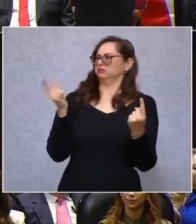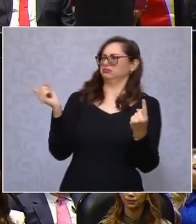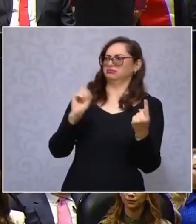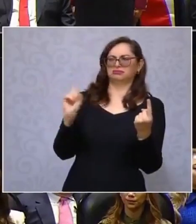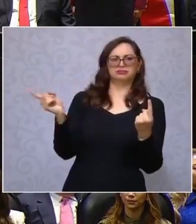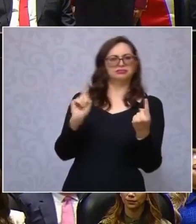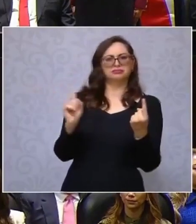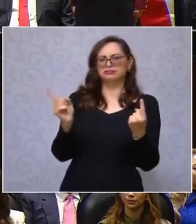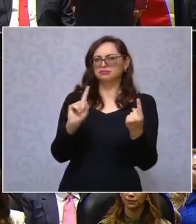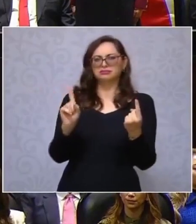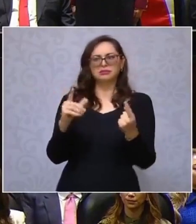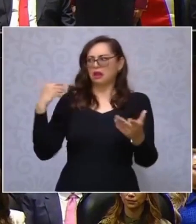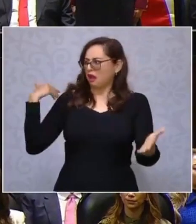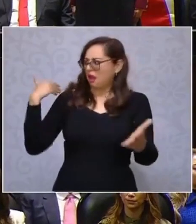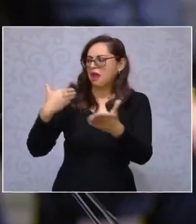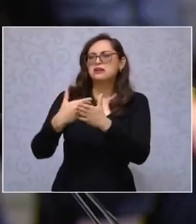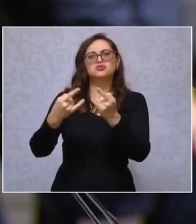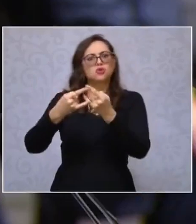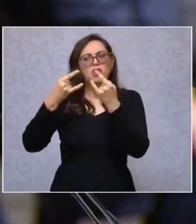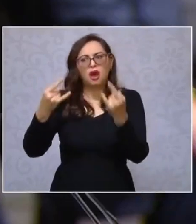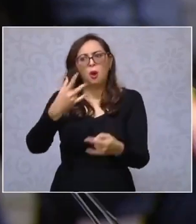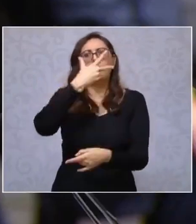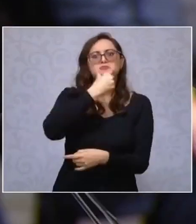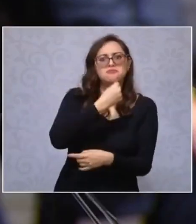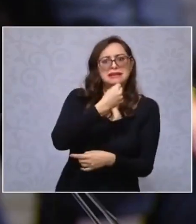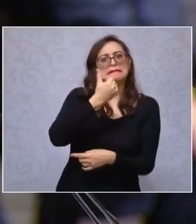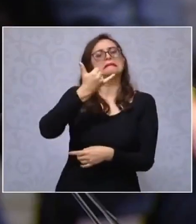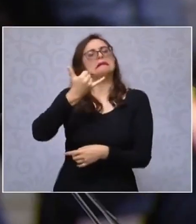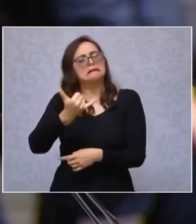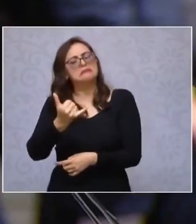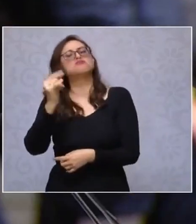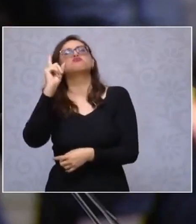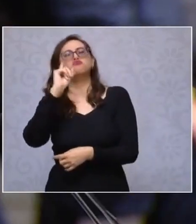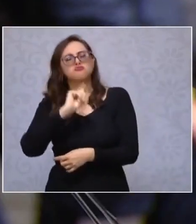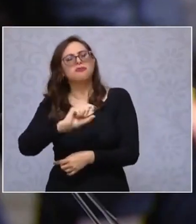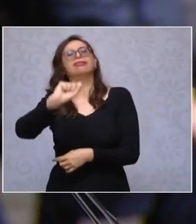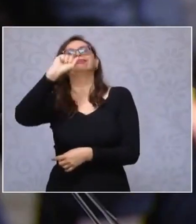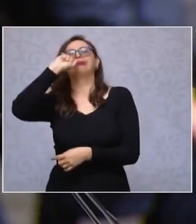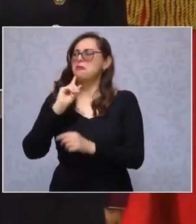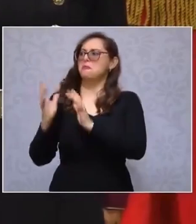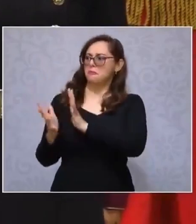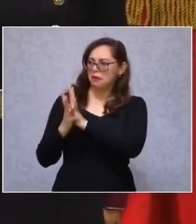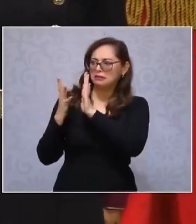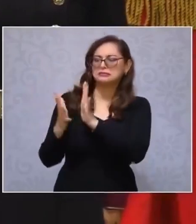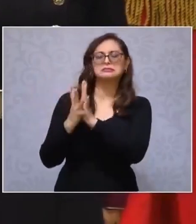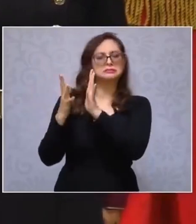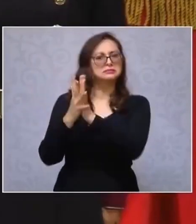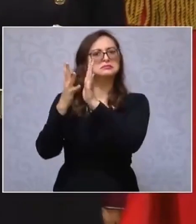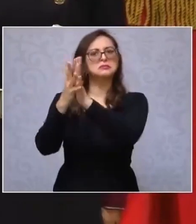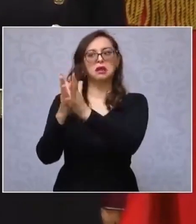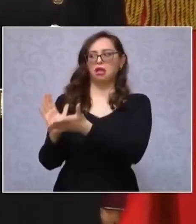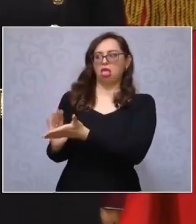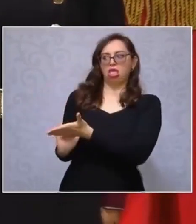aliado Andrés Manuel López Obrador, a quien reconoció y agradeció ampliamente su trabajo como presidente de México. Sheinbaum confirmó que su